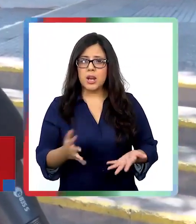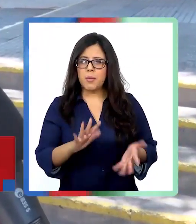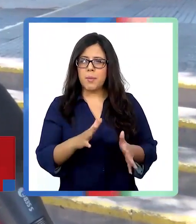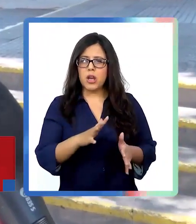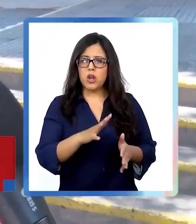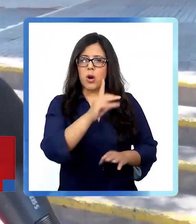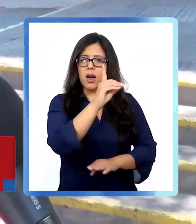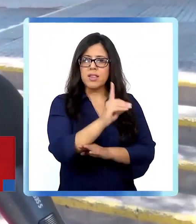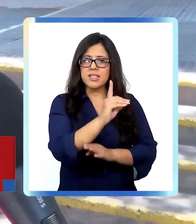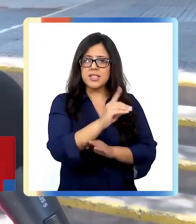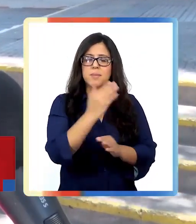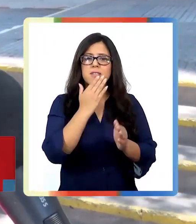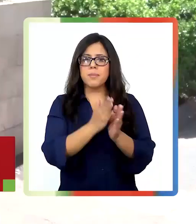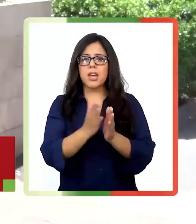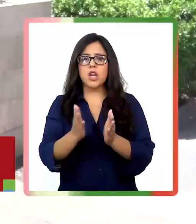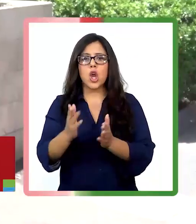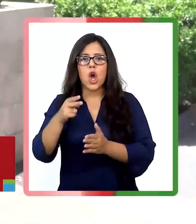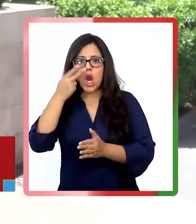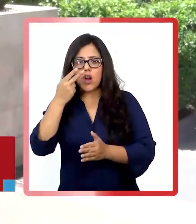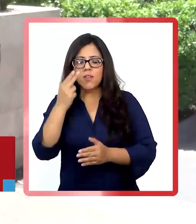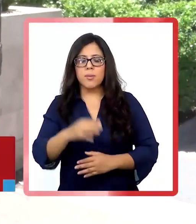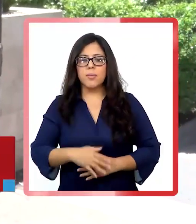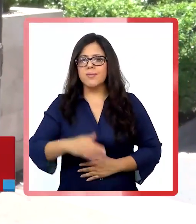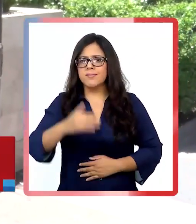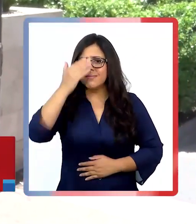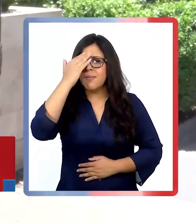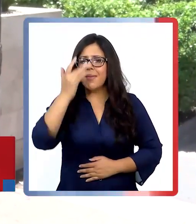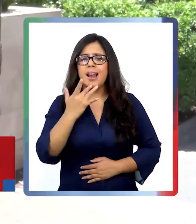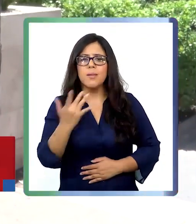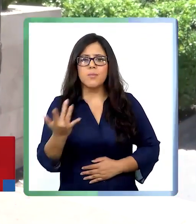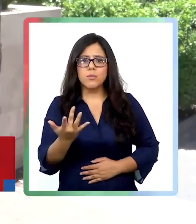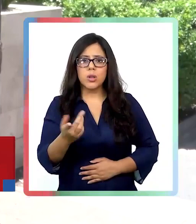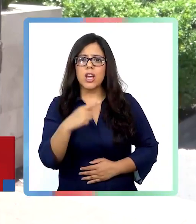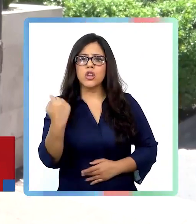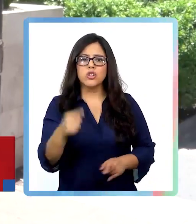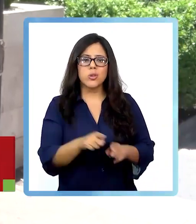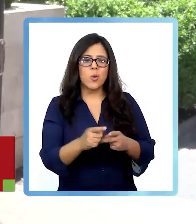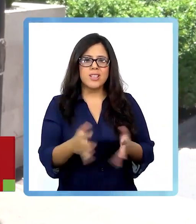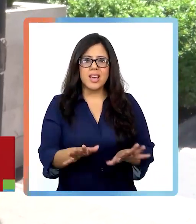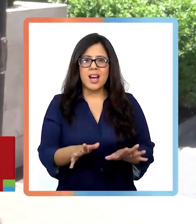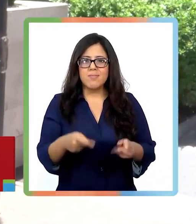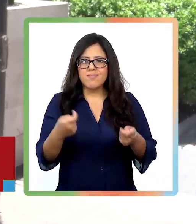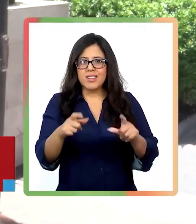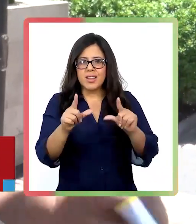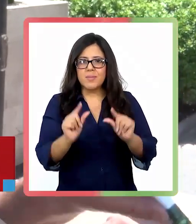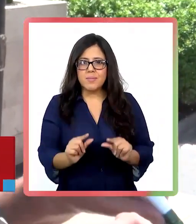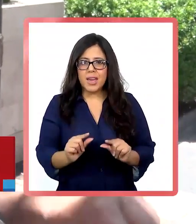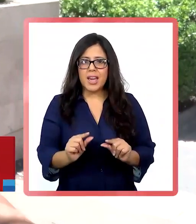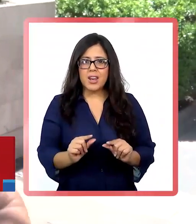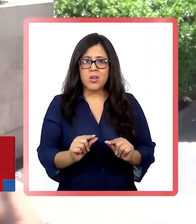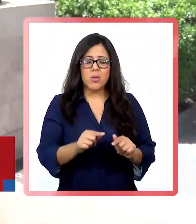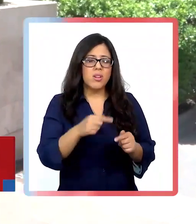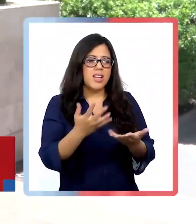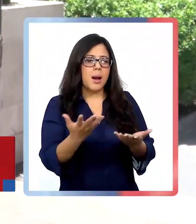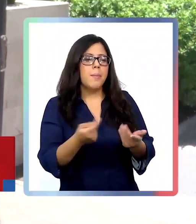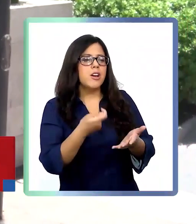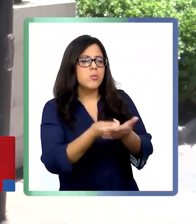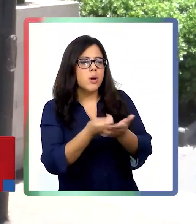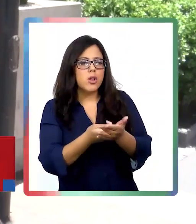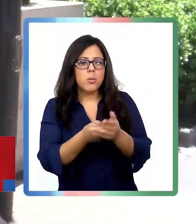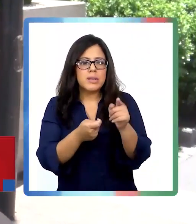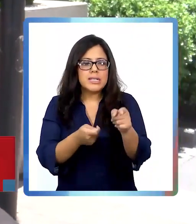el mes de diciembre y el mes de noviembre. Mal, porque uno tiene que andar cortita, me alcanza para esto